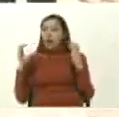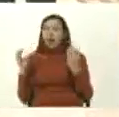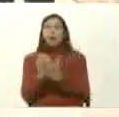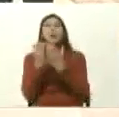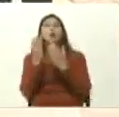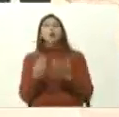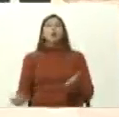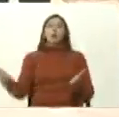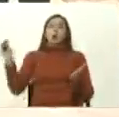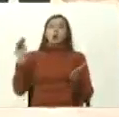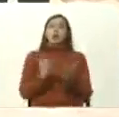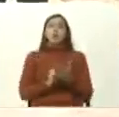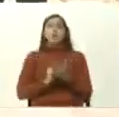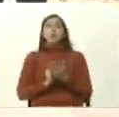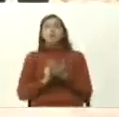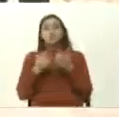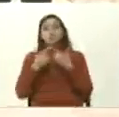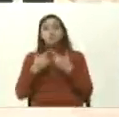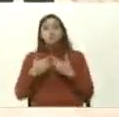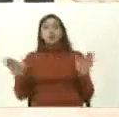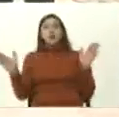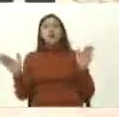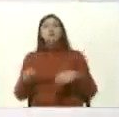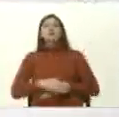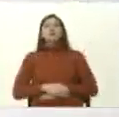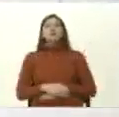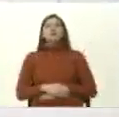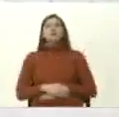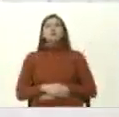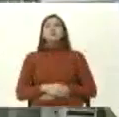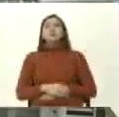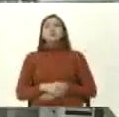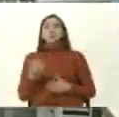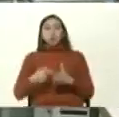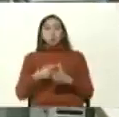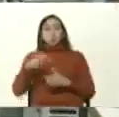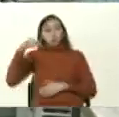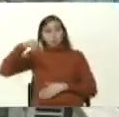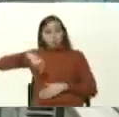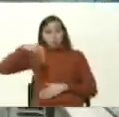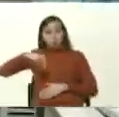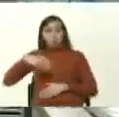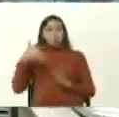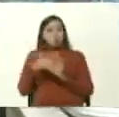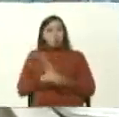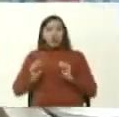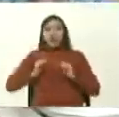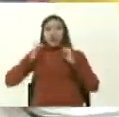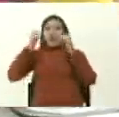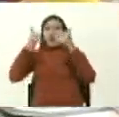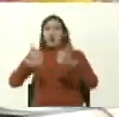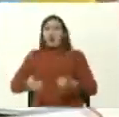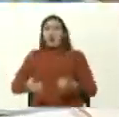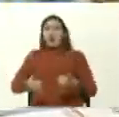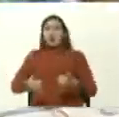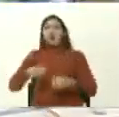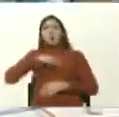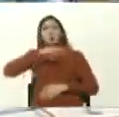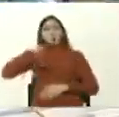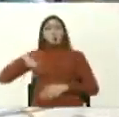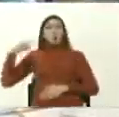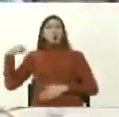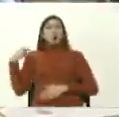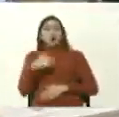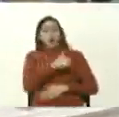vuelven a nuestros centros educativos. Y bueno, hoy en el marco de este inicio, nosotros hemos